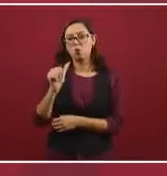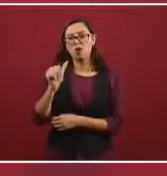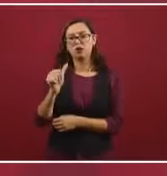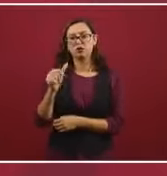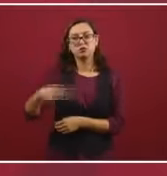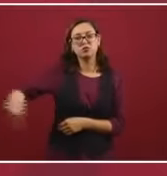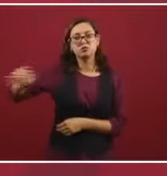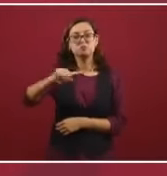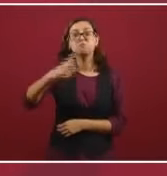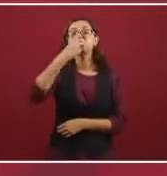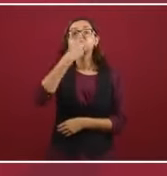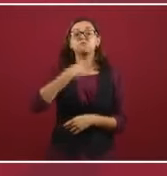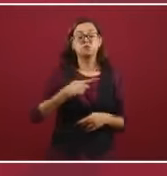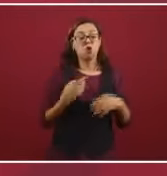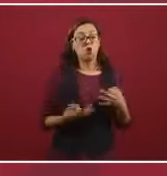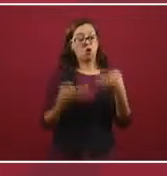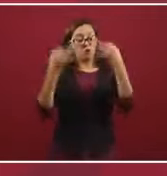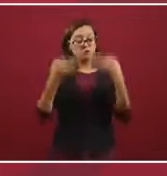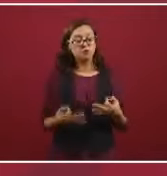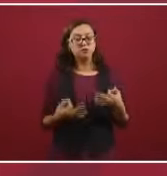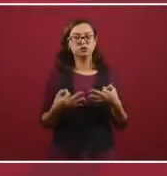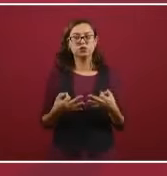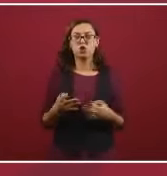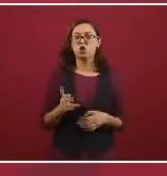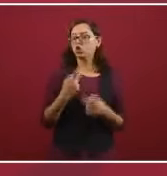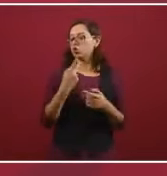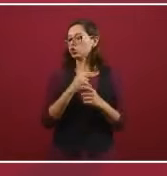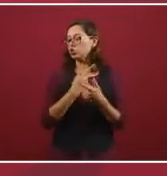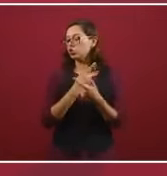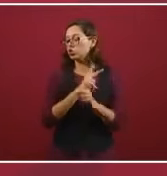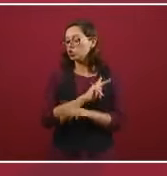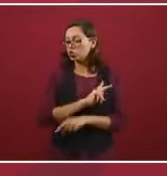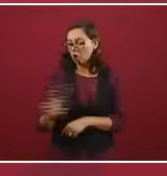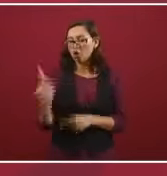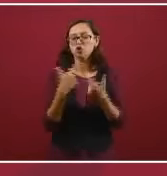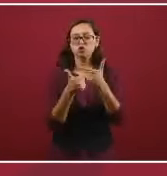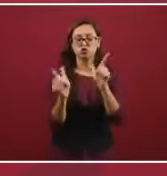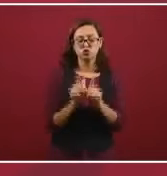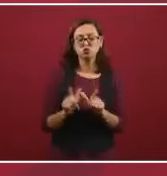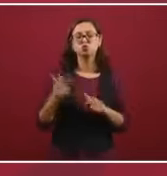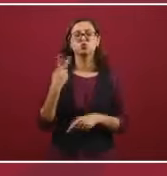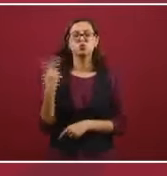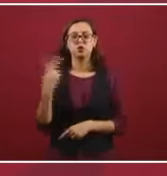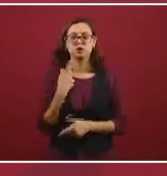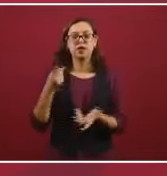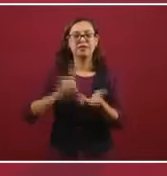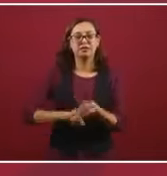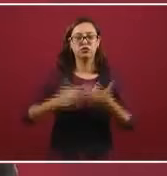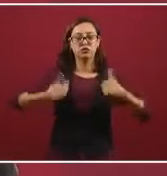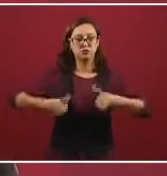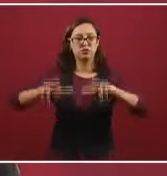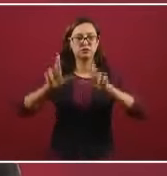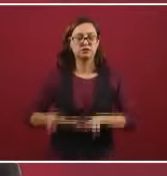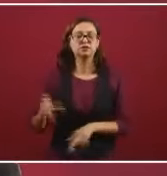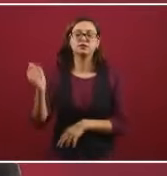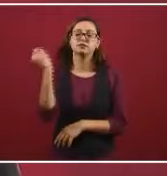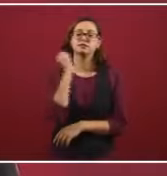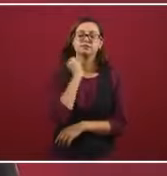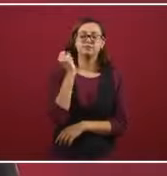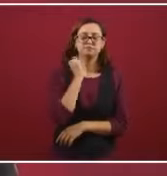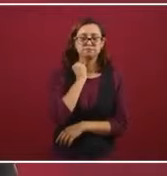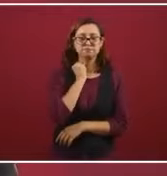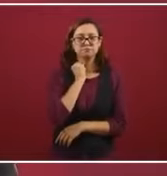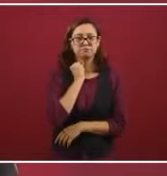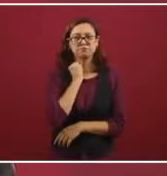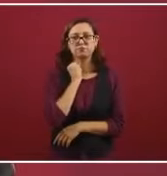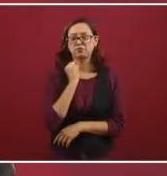contestaron oficialmente que la posición de todos los grupos parlamentarios que están representados en el Senado de México es que por ningún